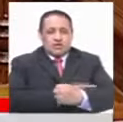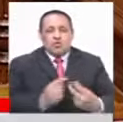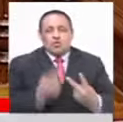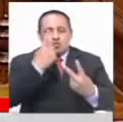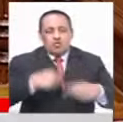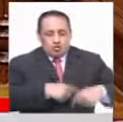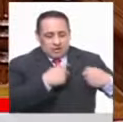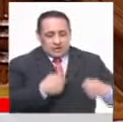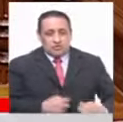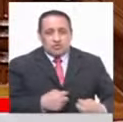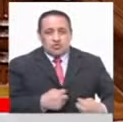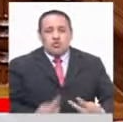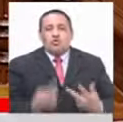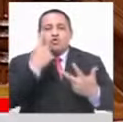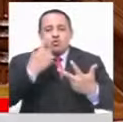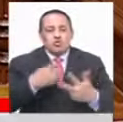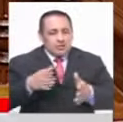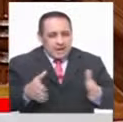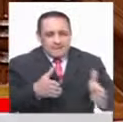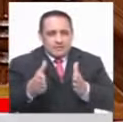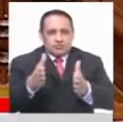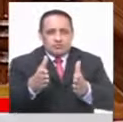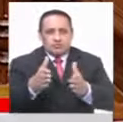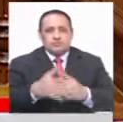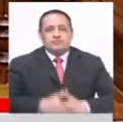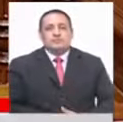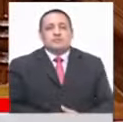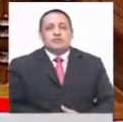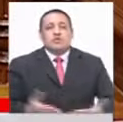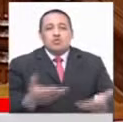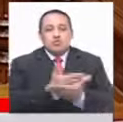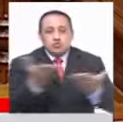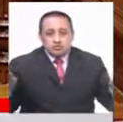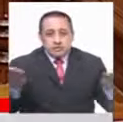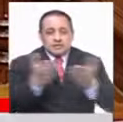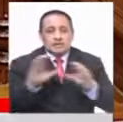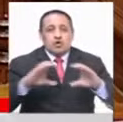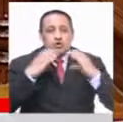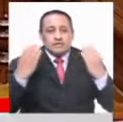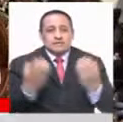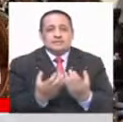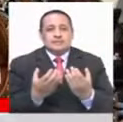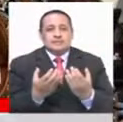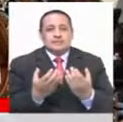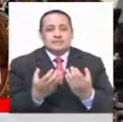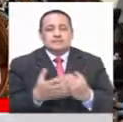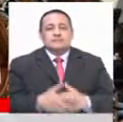solo corazón, una sola dirección. Señores congresistas,